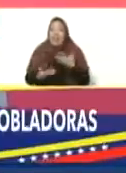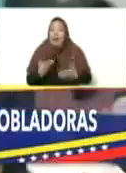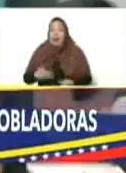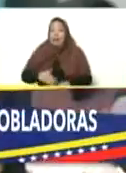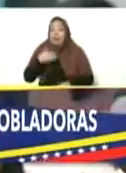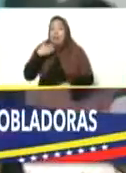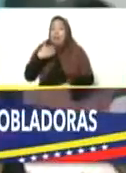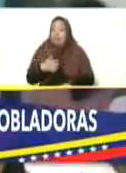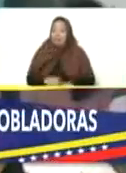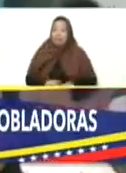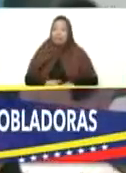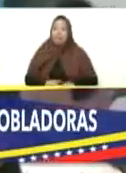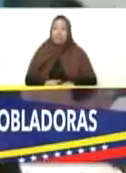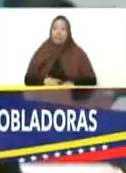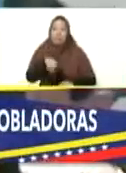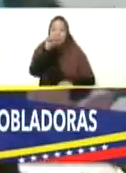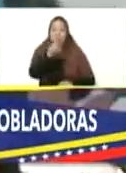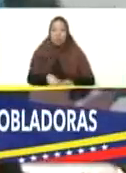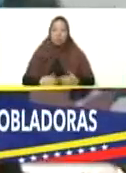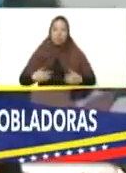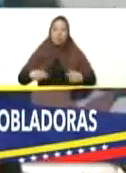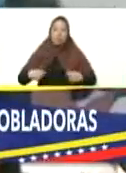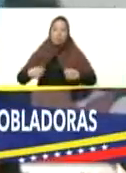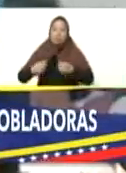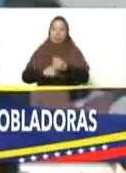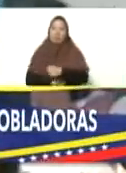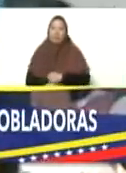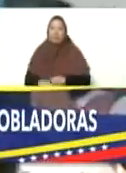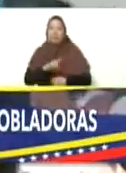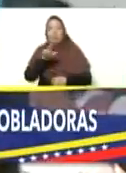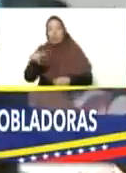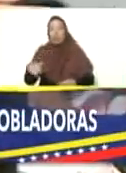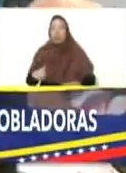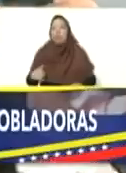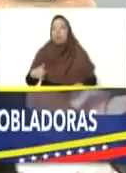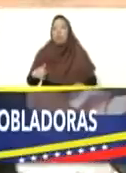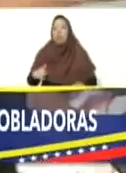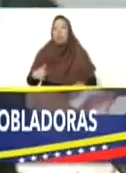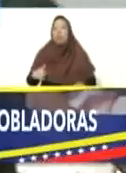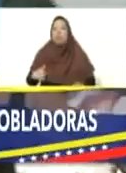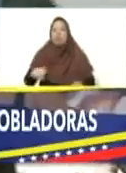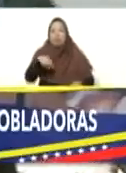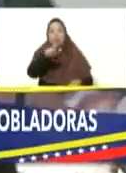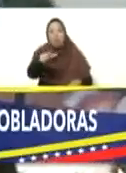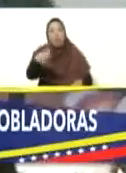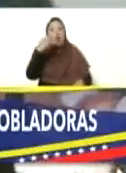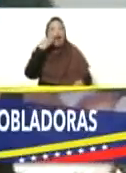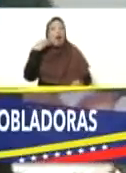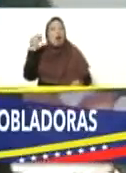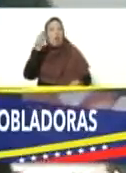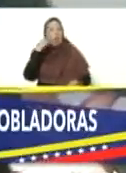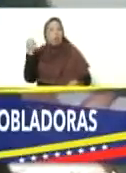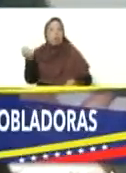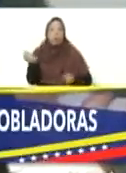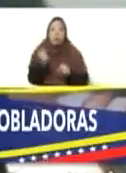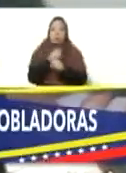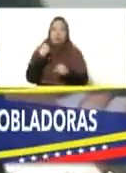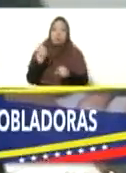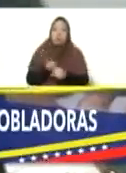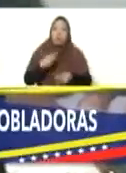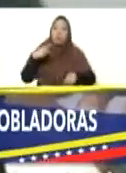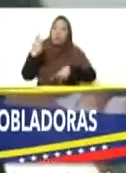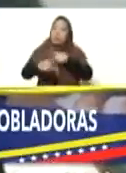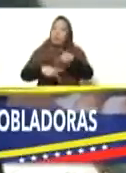presidente ahí también bueno nosotros no queremos para todas estas experiencias que tenemos de autogestión de